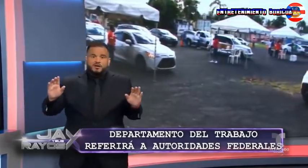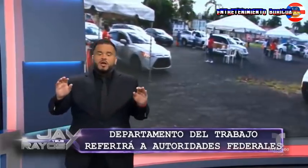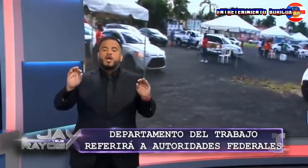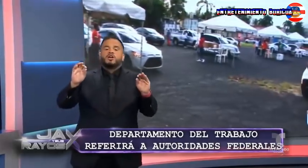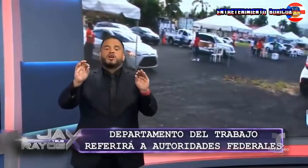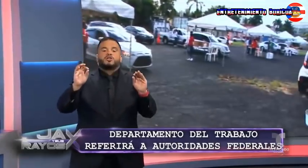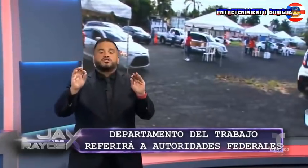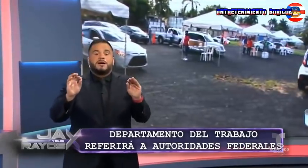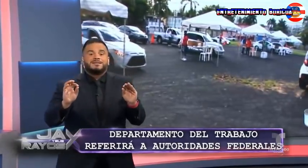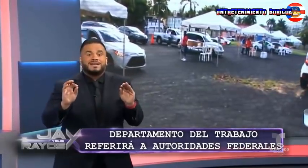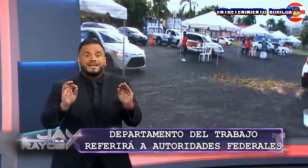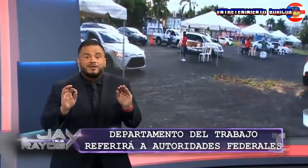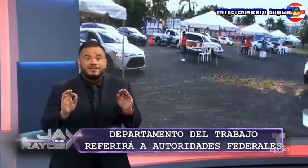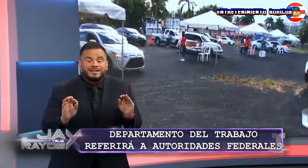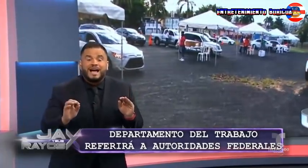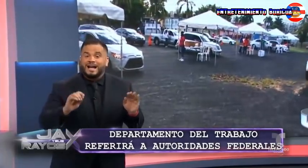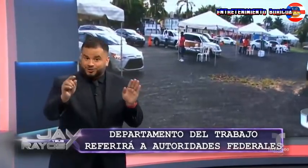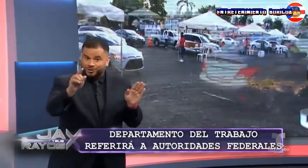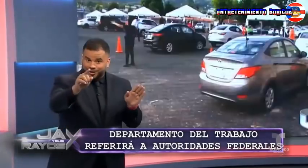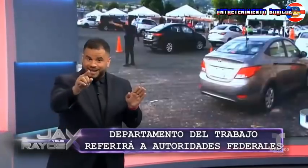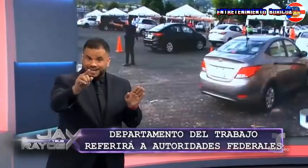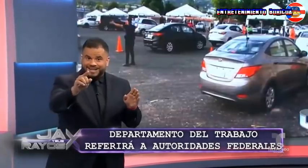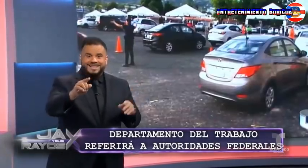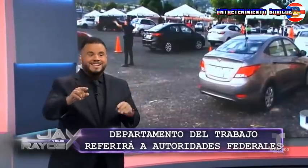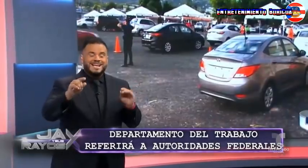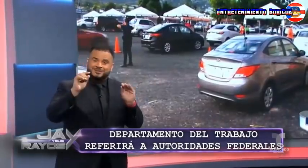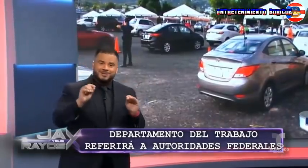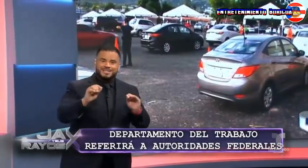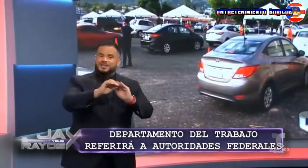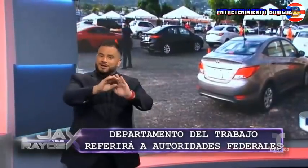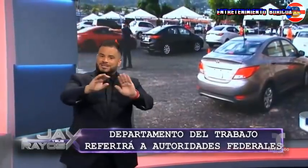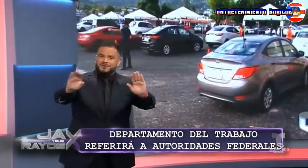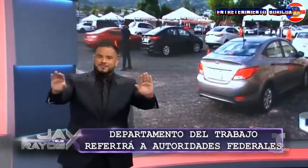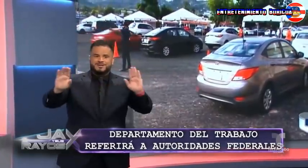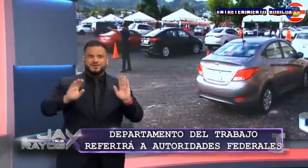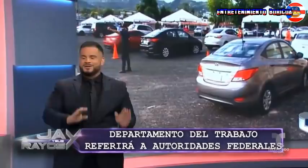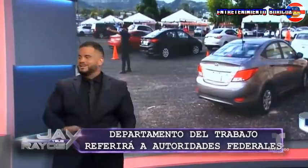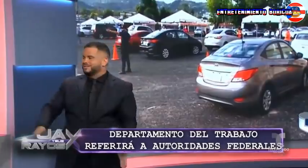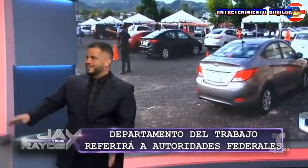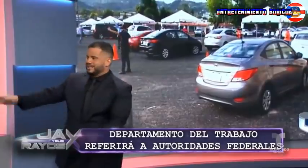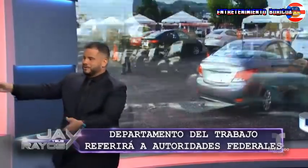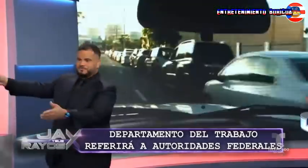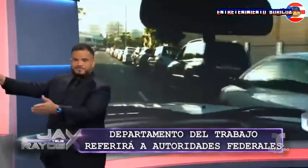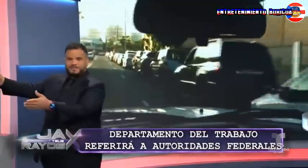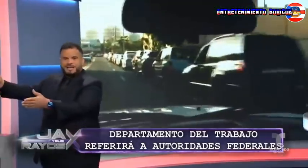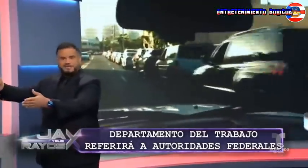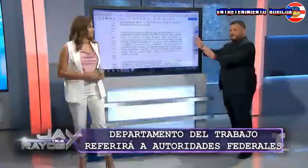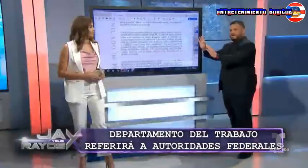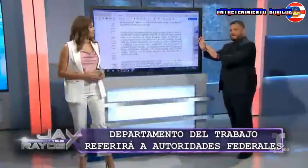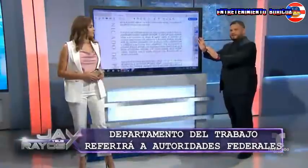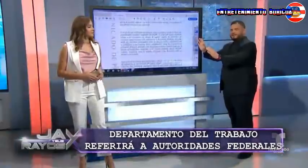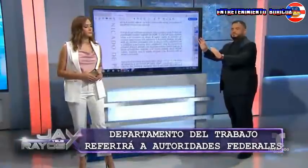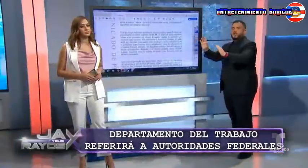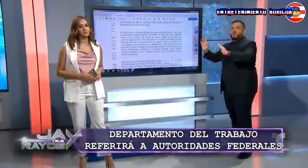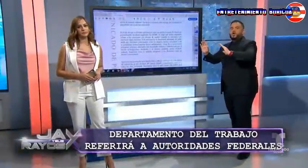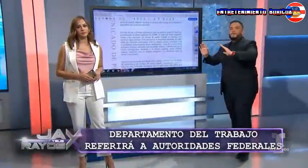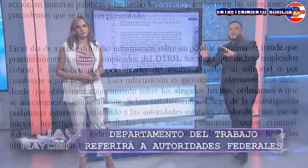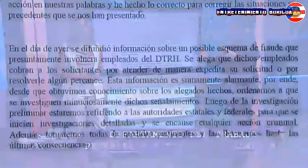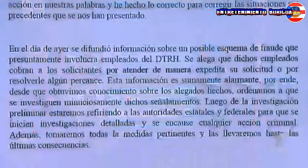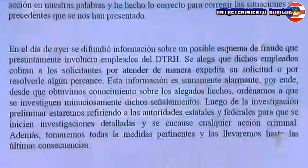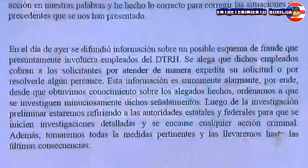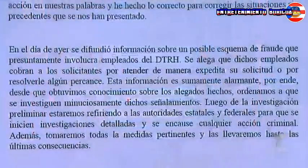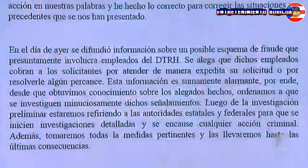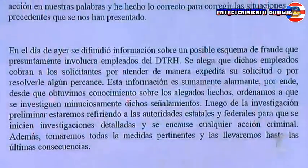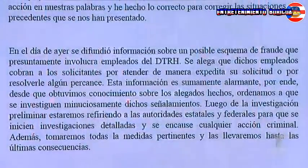Bien sencillo. Llame al secretario de Hacienda. ¡En Suri! Y en Suri está toda esa información. Secretario, mire qué fácil.